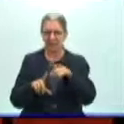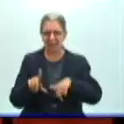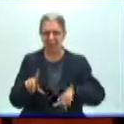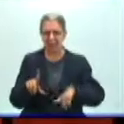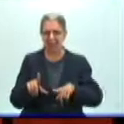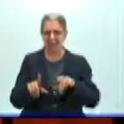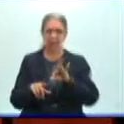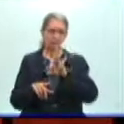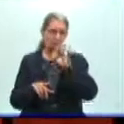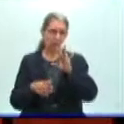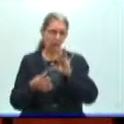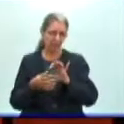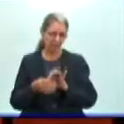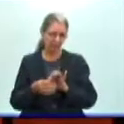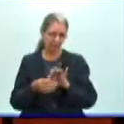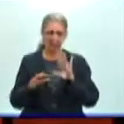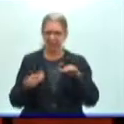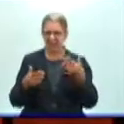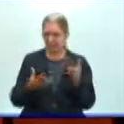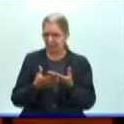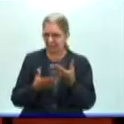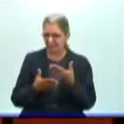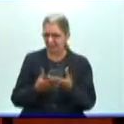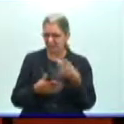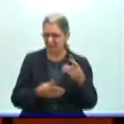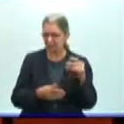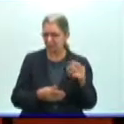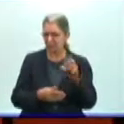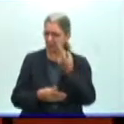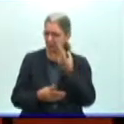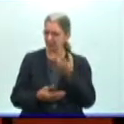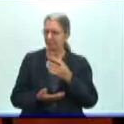grado. Vamos a ver qué plantea este ejercicio.